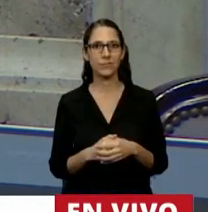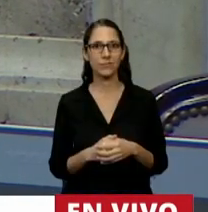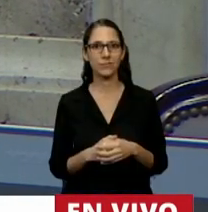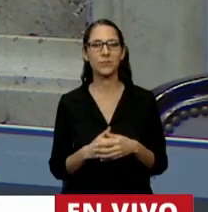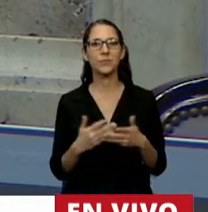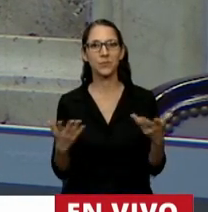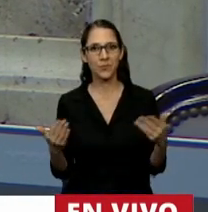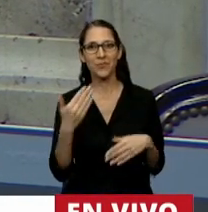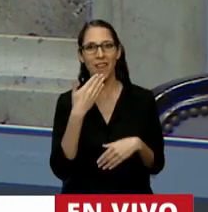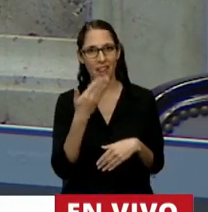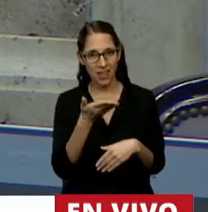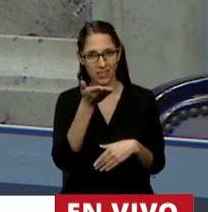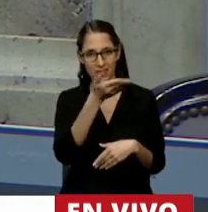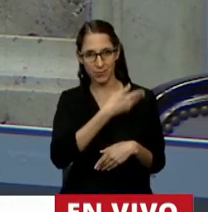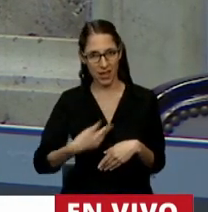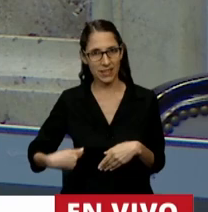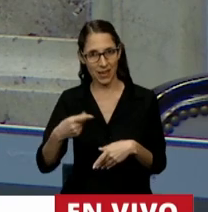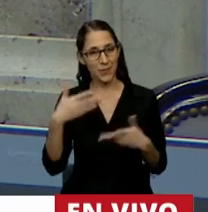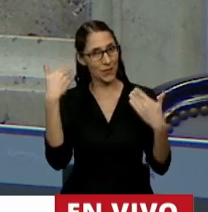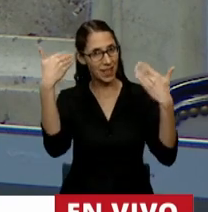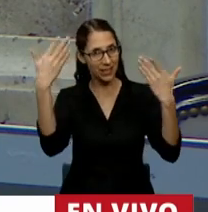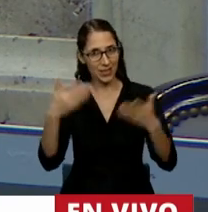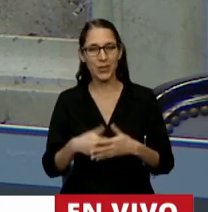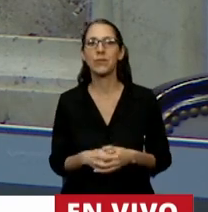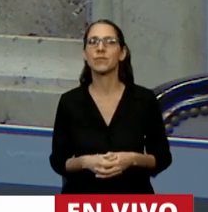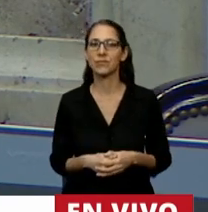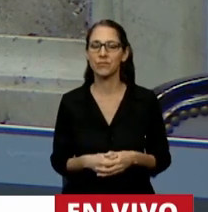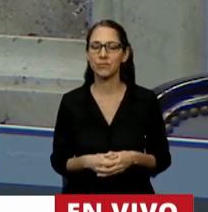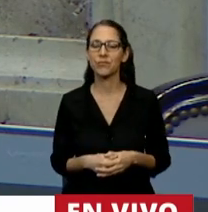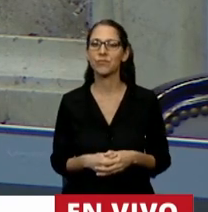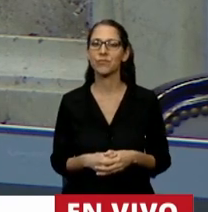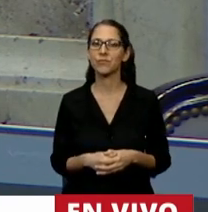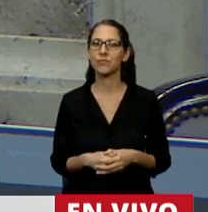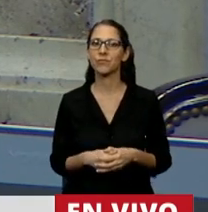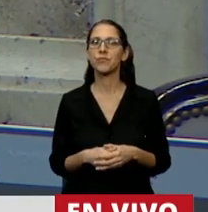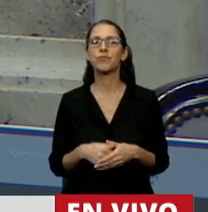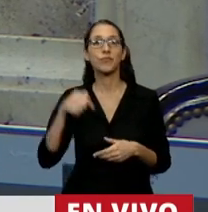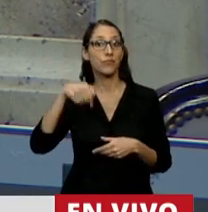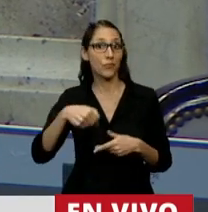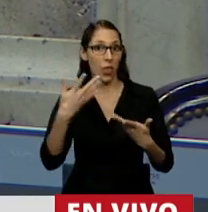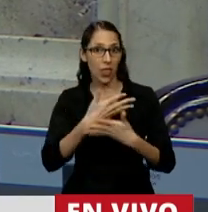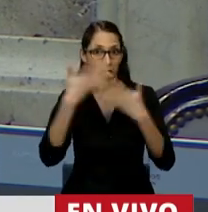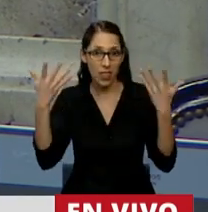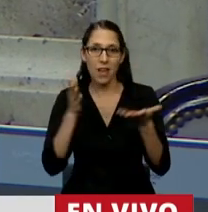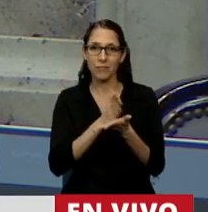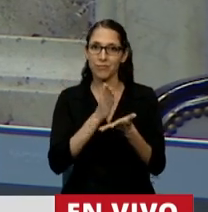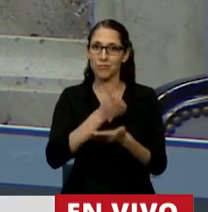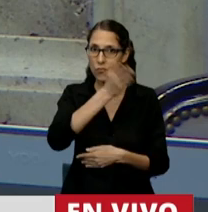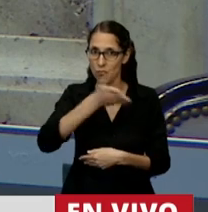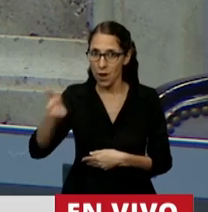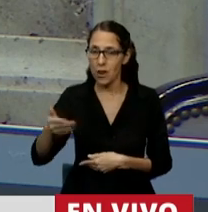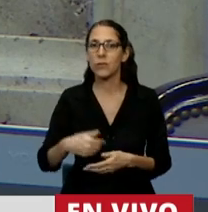su reciente denominación. Muchas gracias, diputado. Bien. Día de los Derechos Humanos hoy,